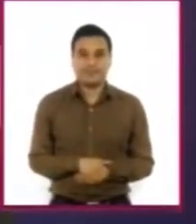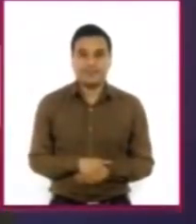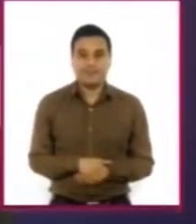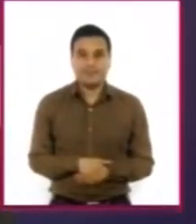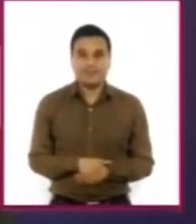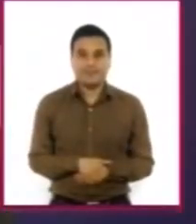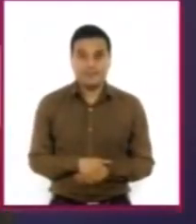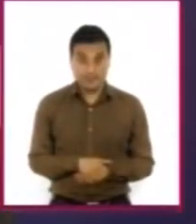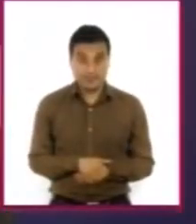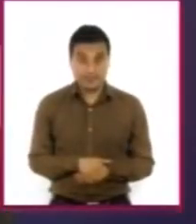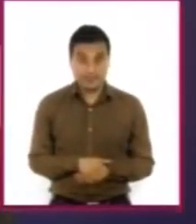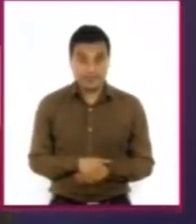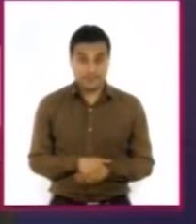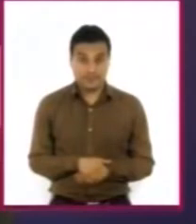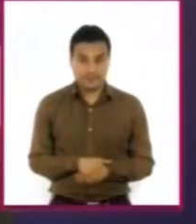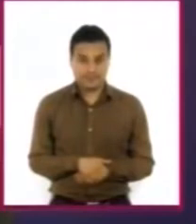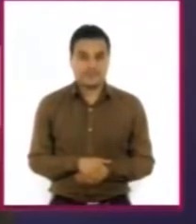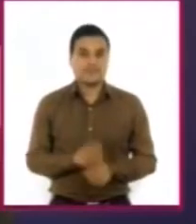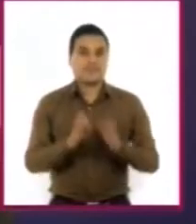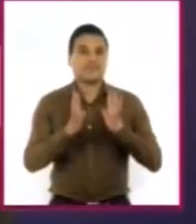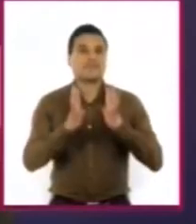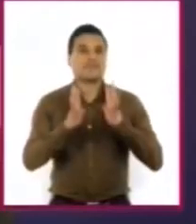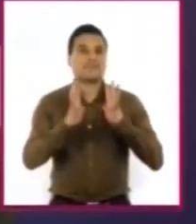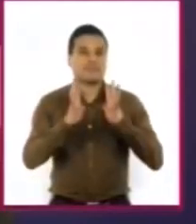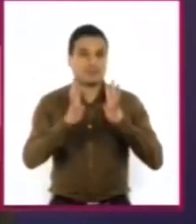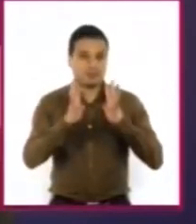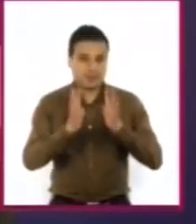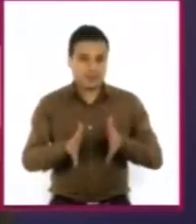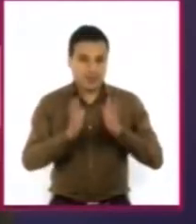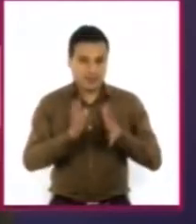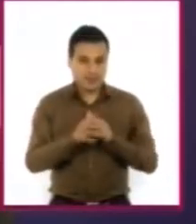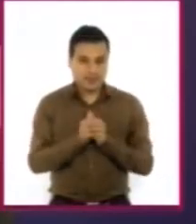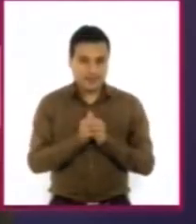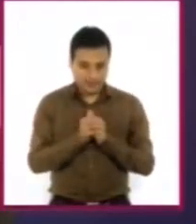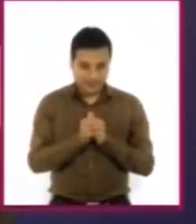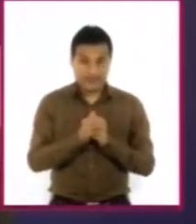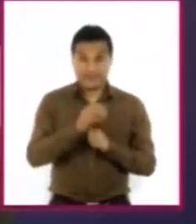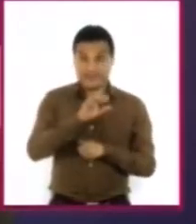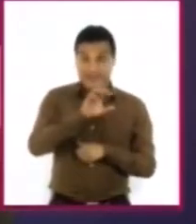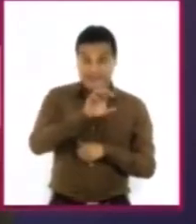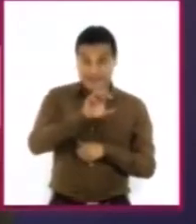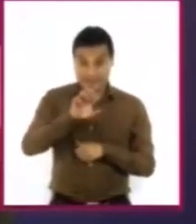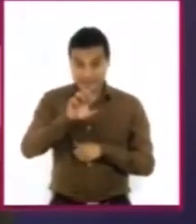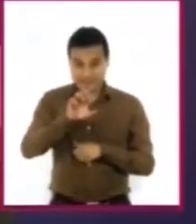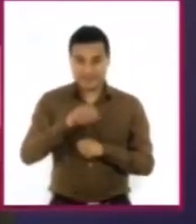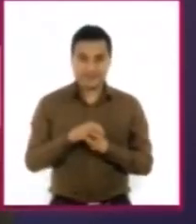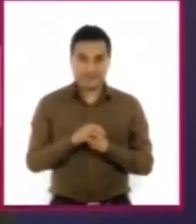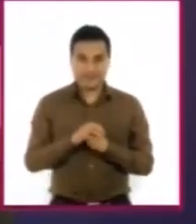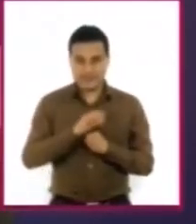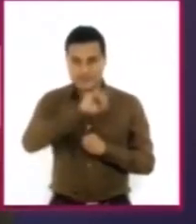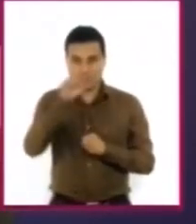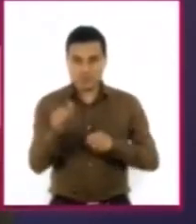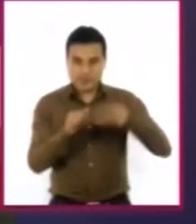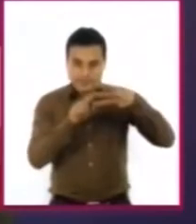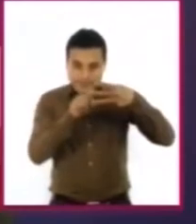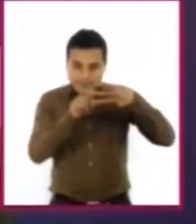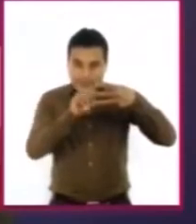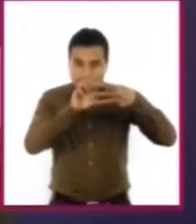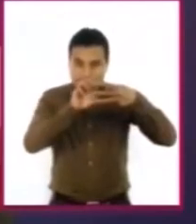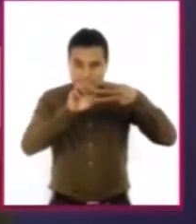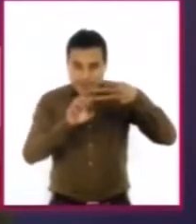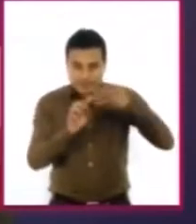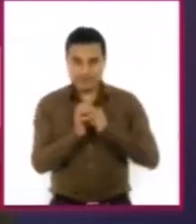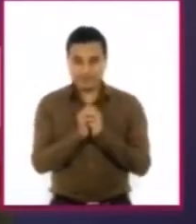De este modo, encontramos la combinación de las pesas que nos permite que la balanza quede equilibrada y